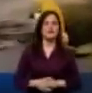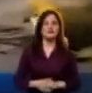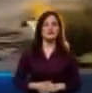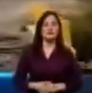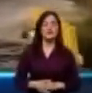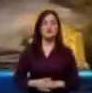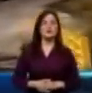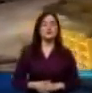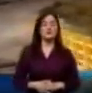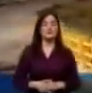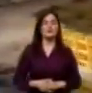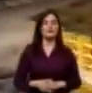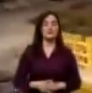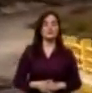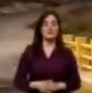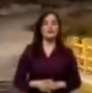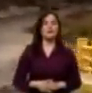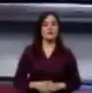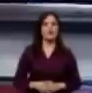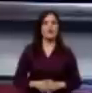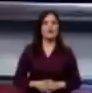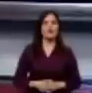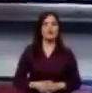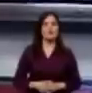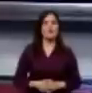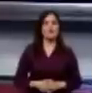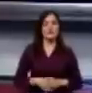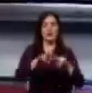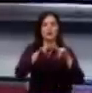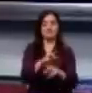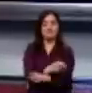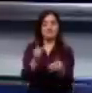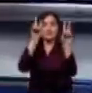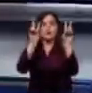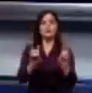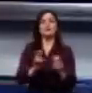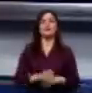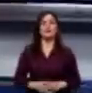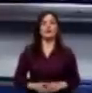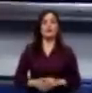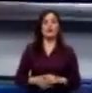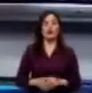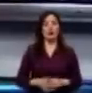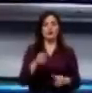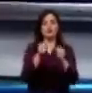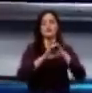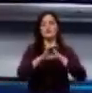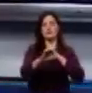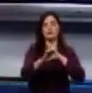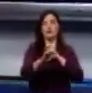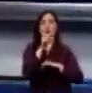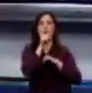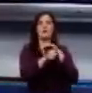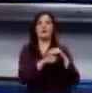Sucumbíos, Jairo Jacome Ortega, 24 horas. Revisamos otros temas. Les contamos que el servicio de transporte privado